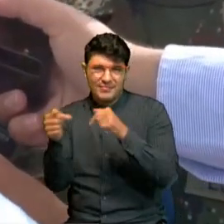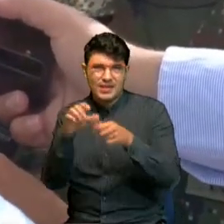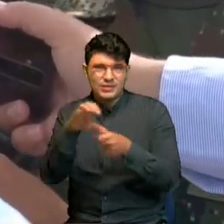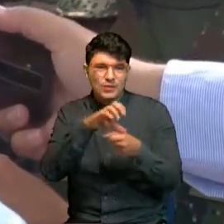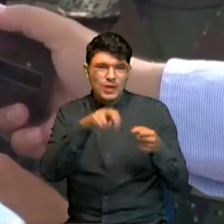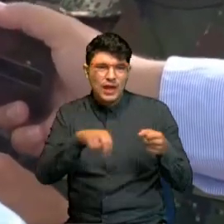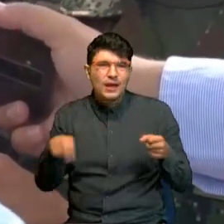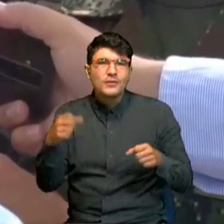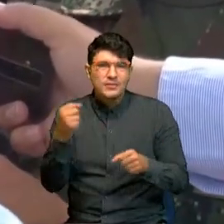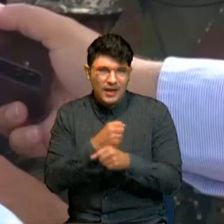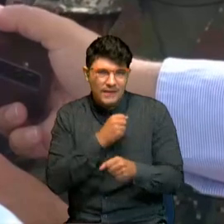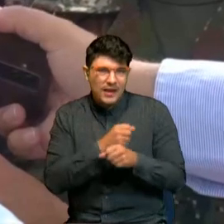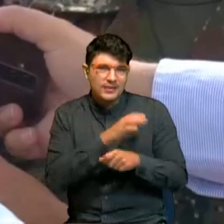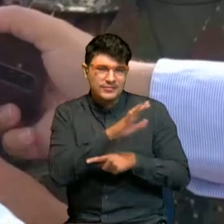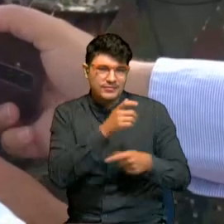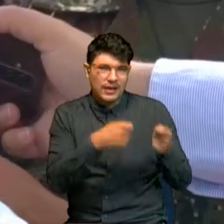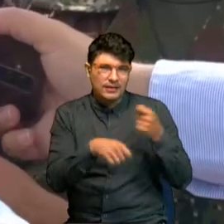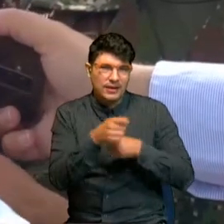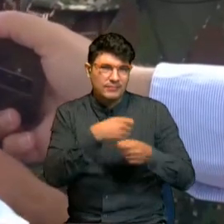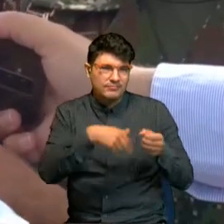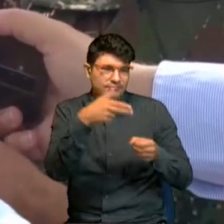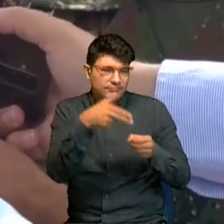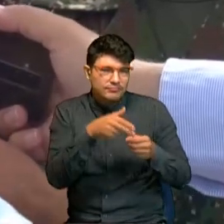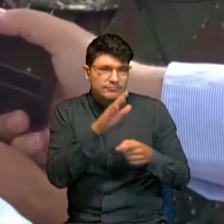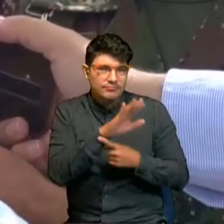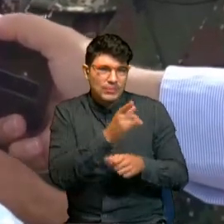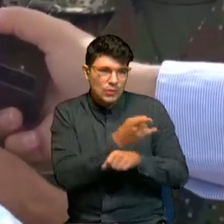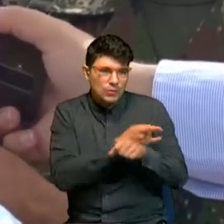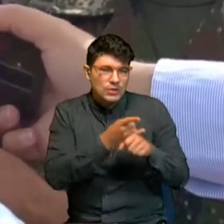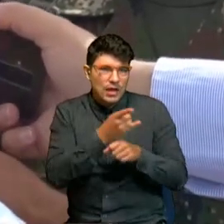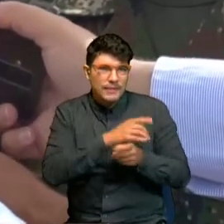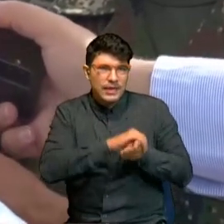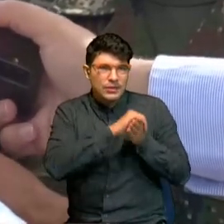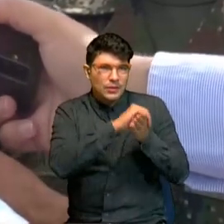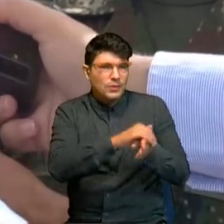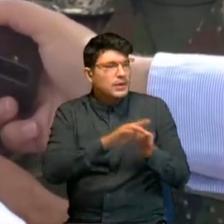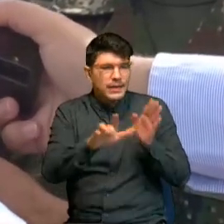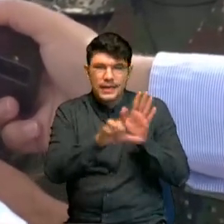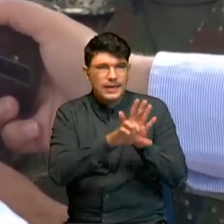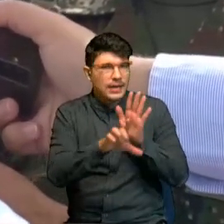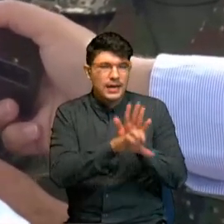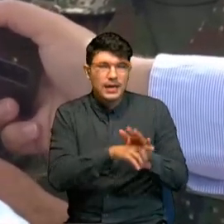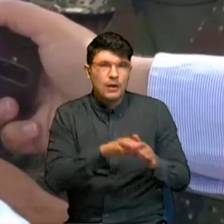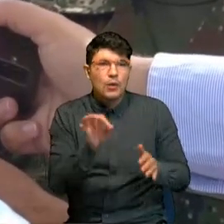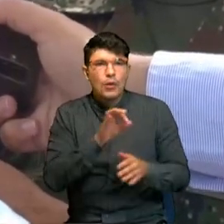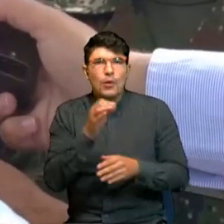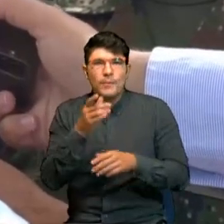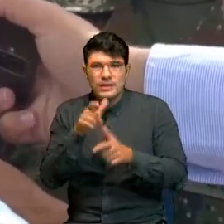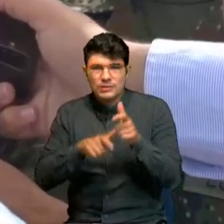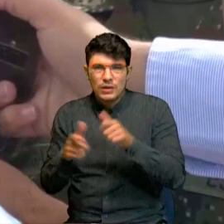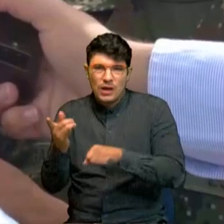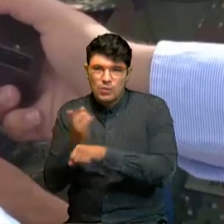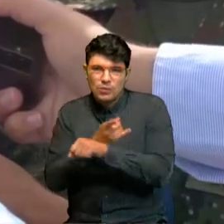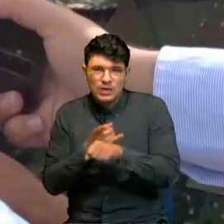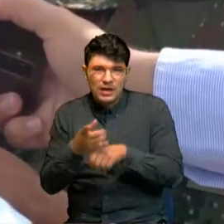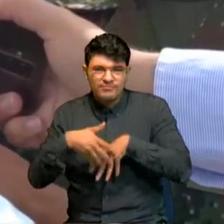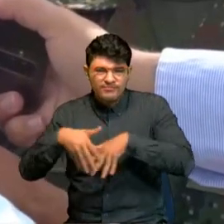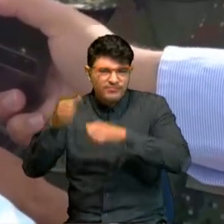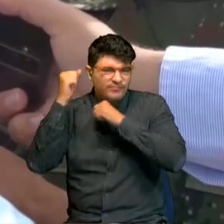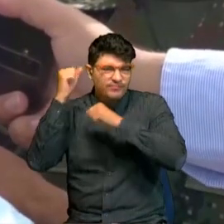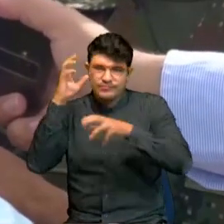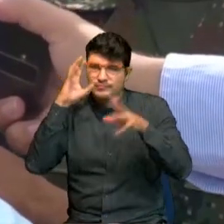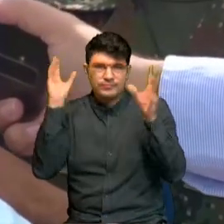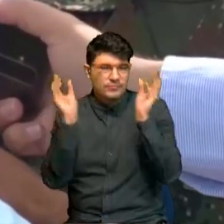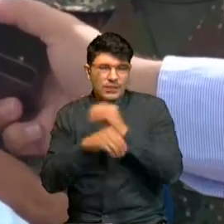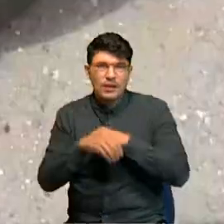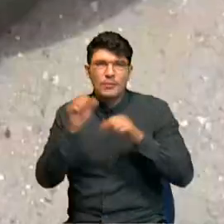que desafortunadamente pues utilizan este mecanismo de manifestación ilegal para poder obstruir